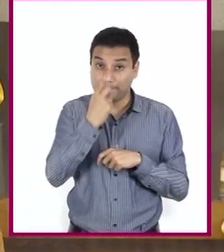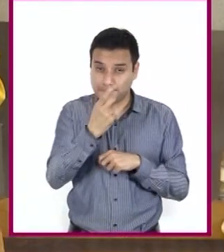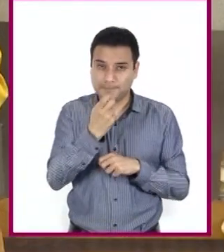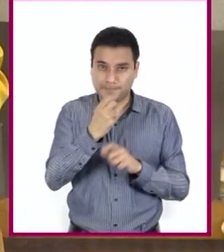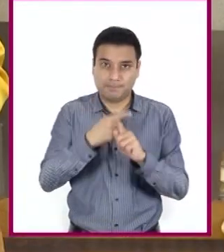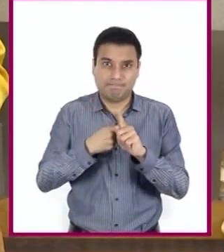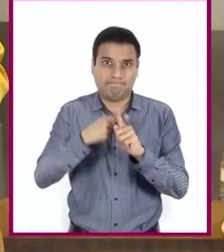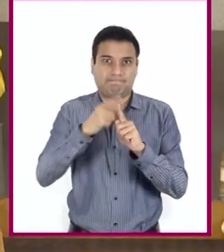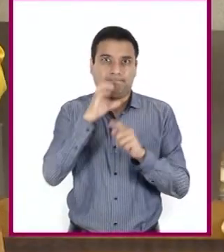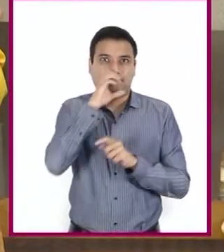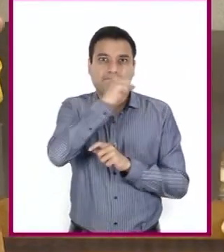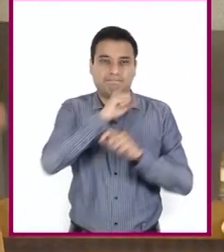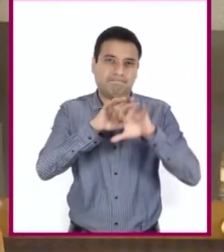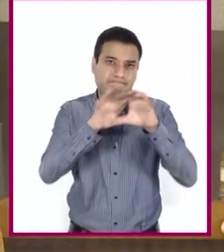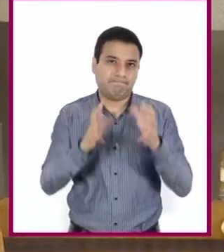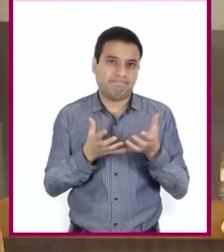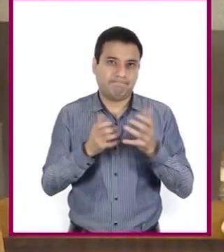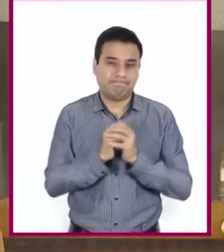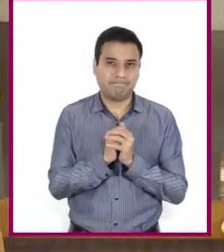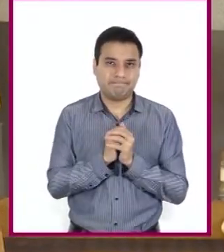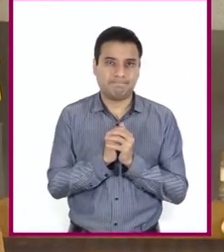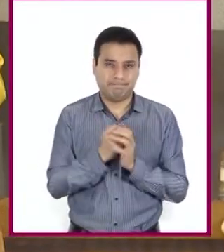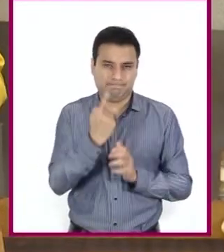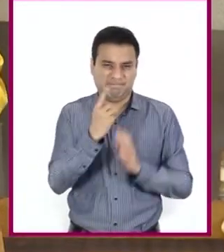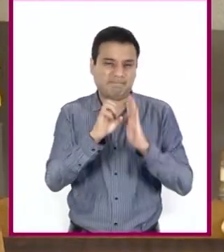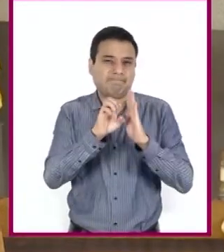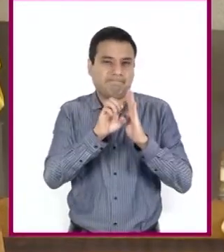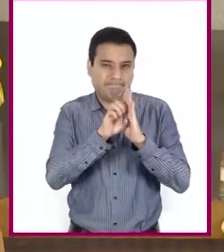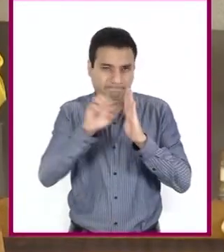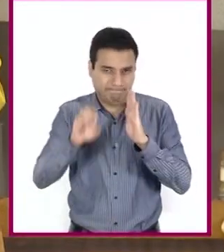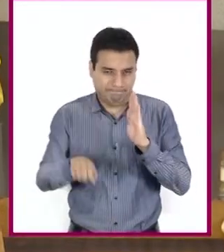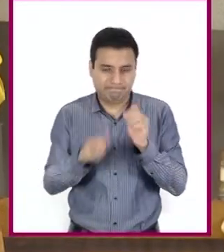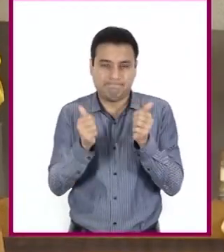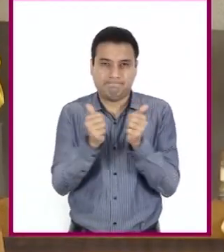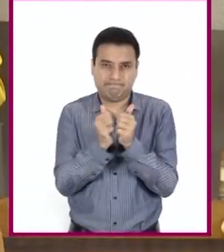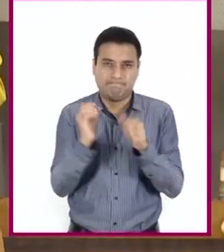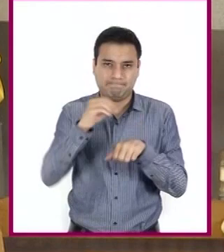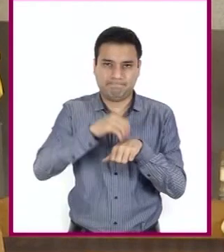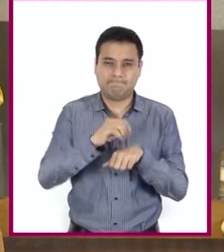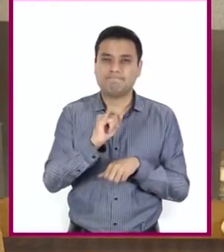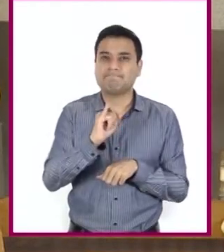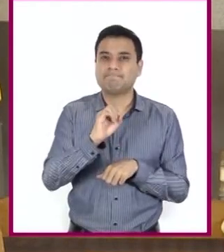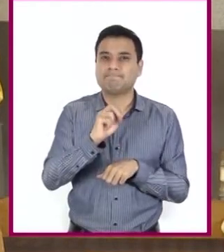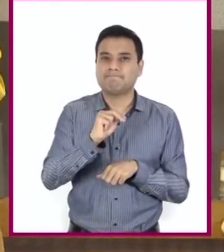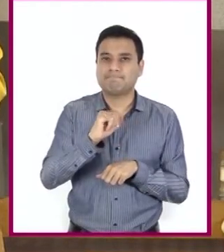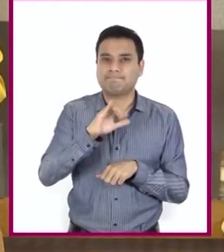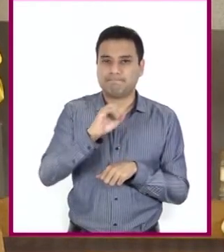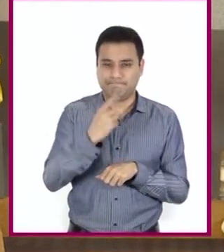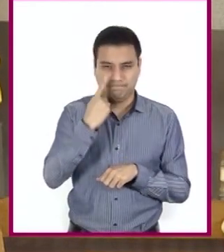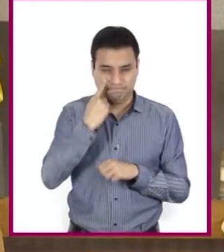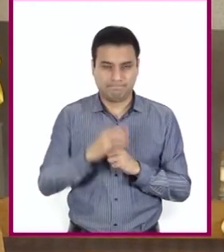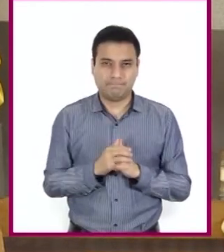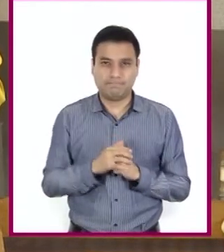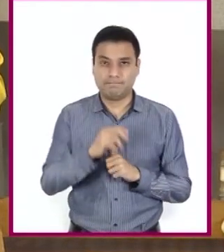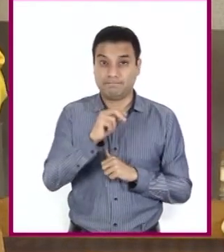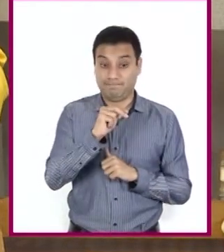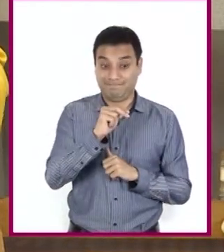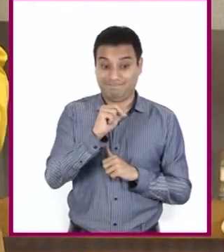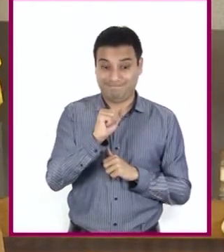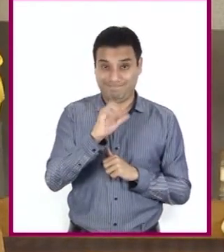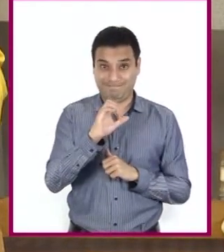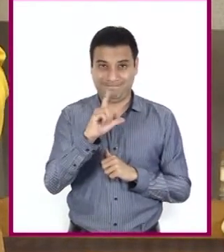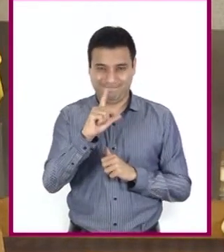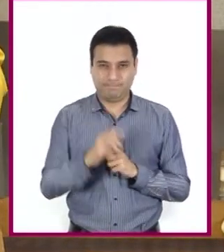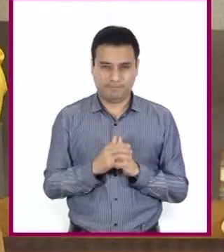global. Para nuestro primer ejemplo de compuesto iónico tomaremos el cloruro de sodio. Comenzaremos con